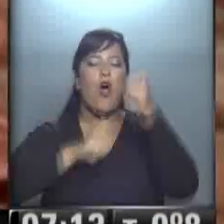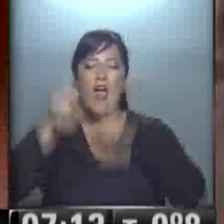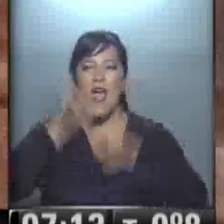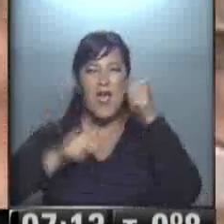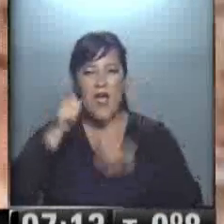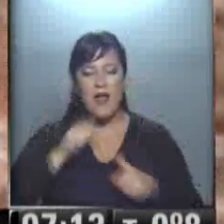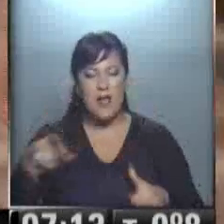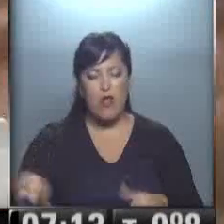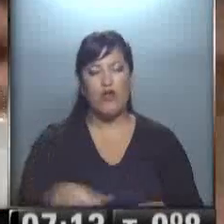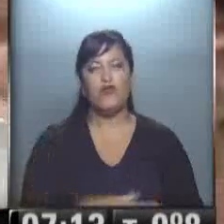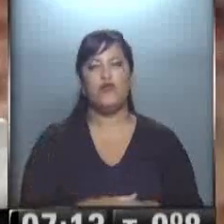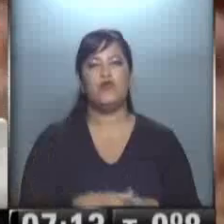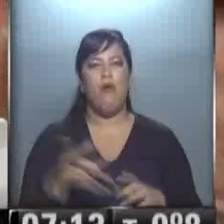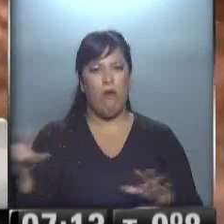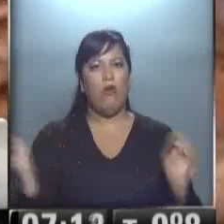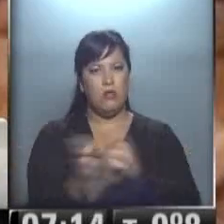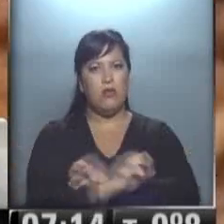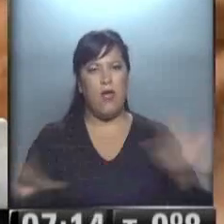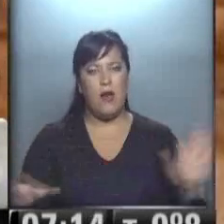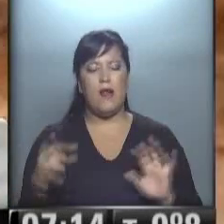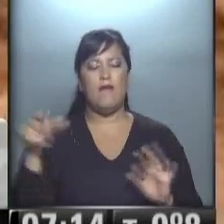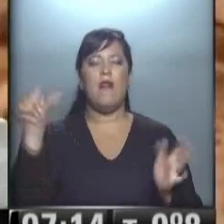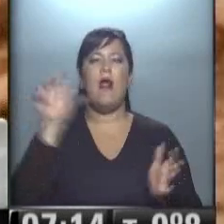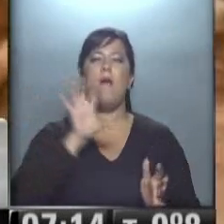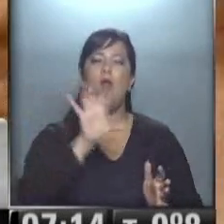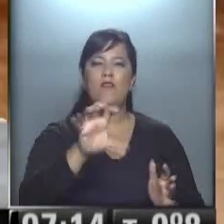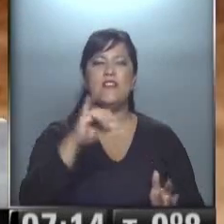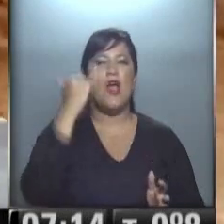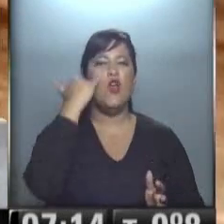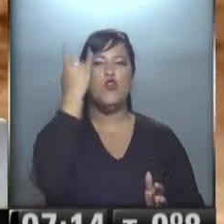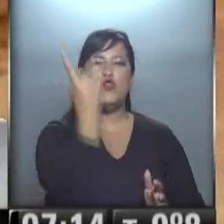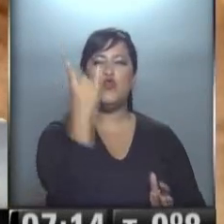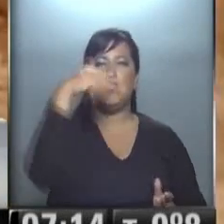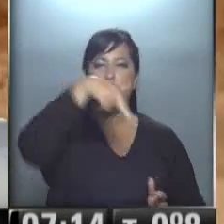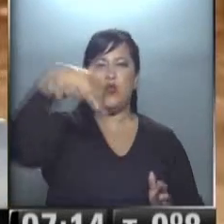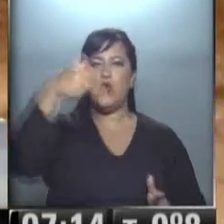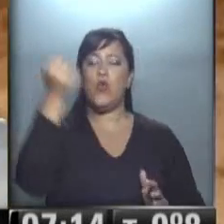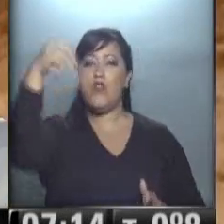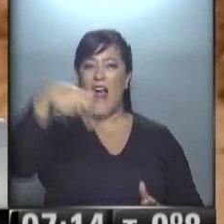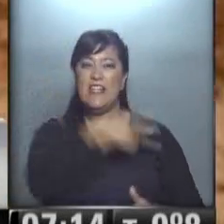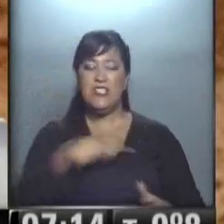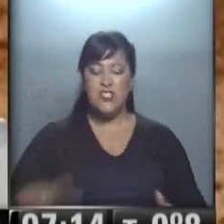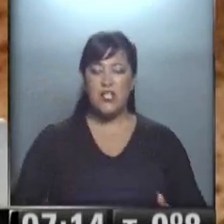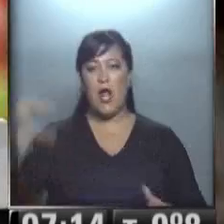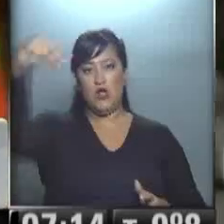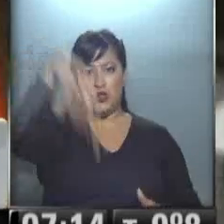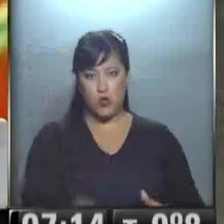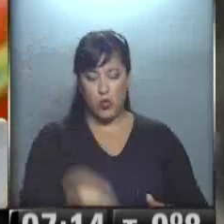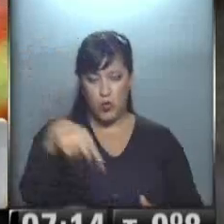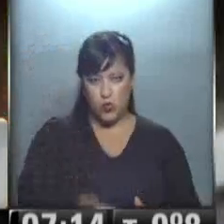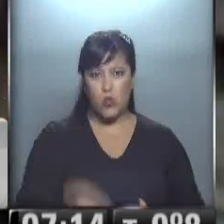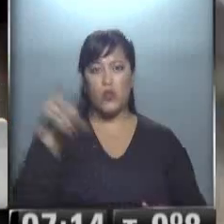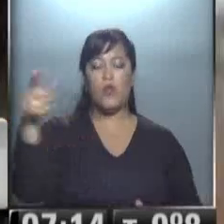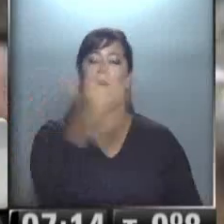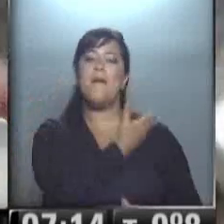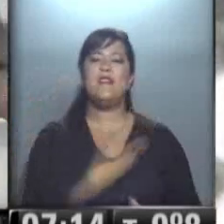de Richter, una verdadera tragedia que se produjo en la provincia de Yunnan, en el sur de China. El presidente Xi Jinping ordenó el envío